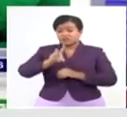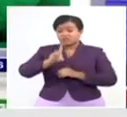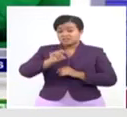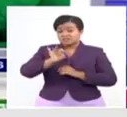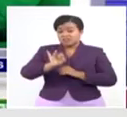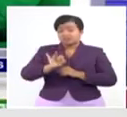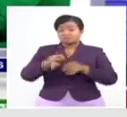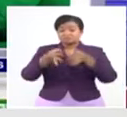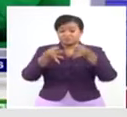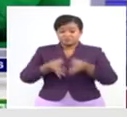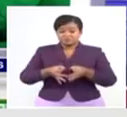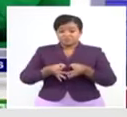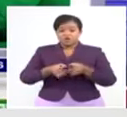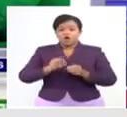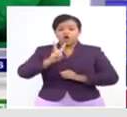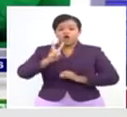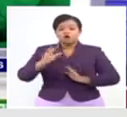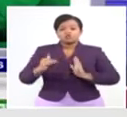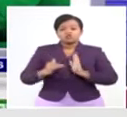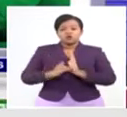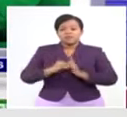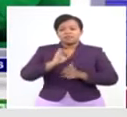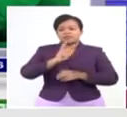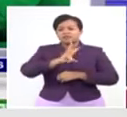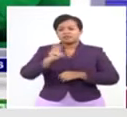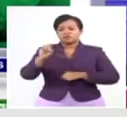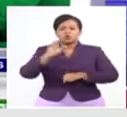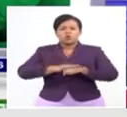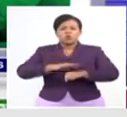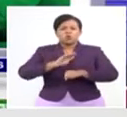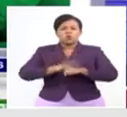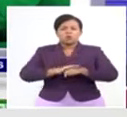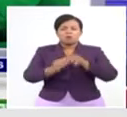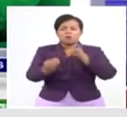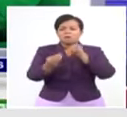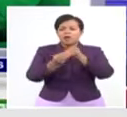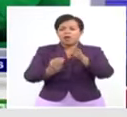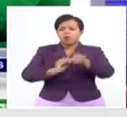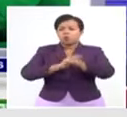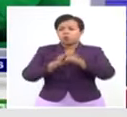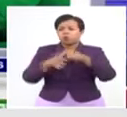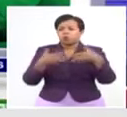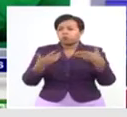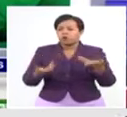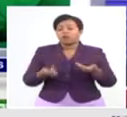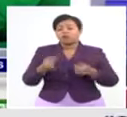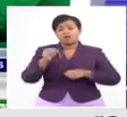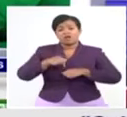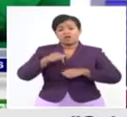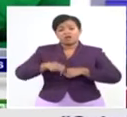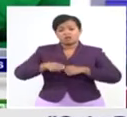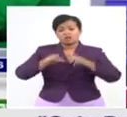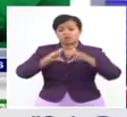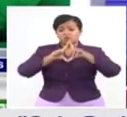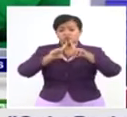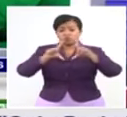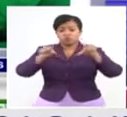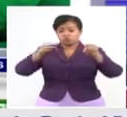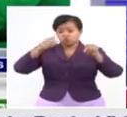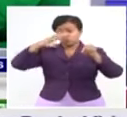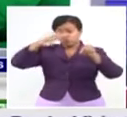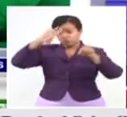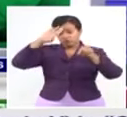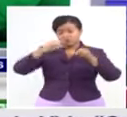8.300 como consecuencia de la transmisión autóctona de la enfermedad en nuestro país. Se